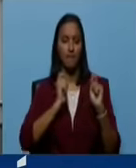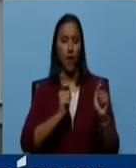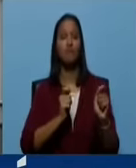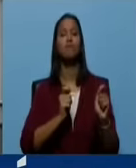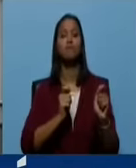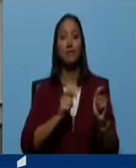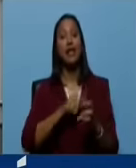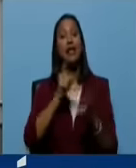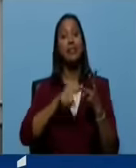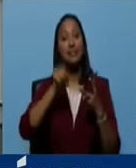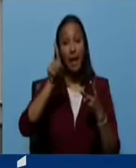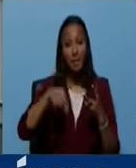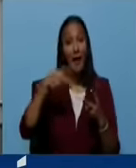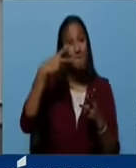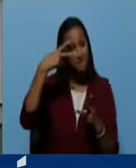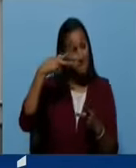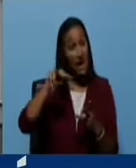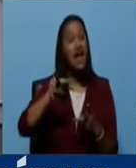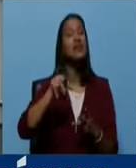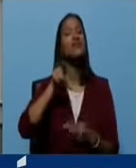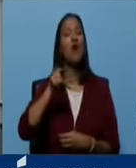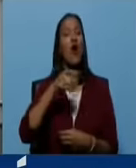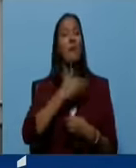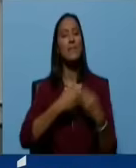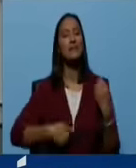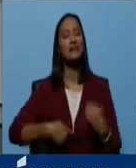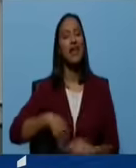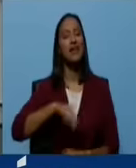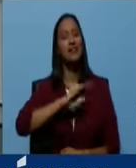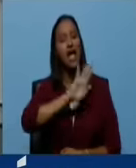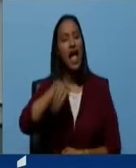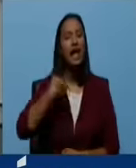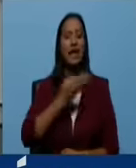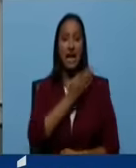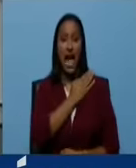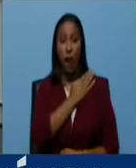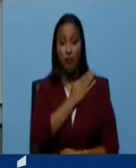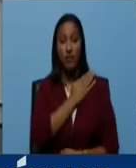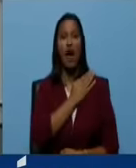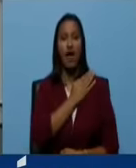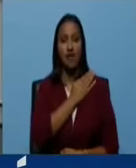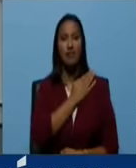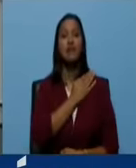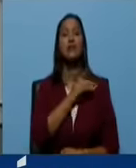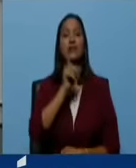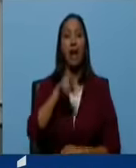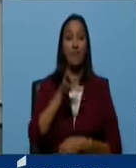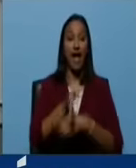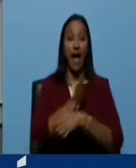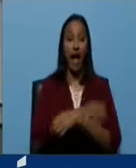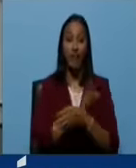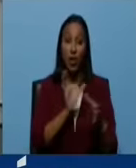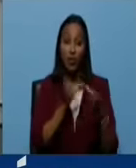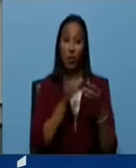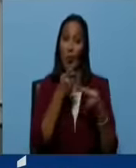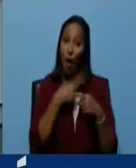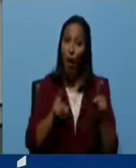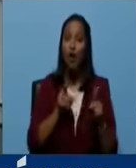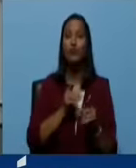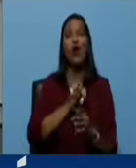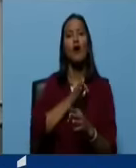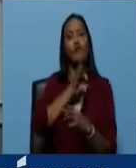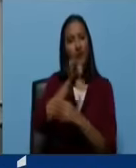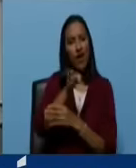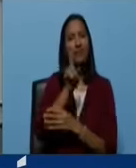Sheinbaum y ante la negativa de sus contrincantes en reconocer la victoria, estos últimos acudieron a la sala